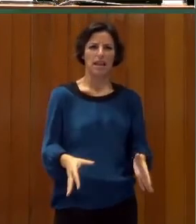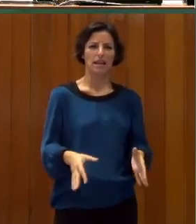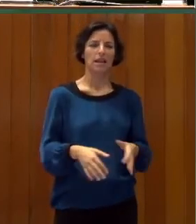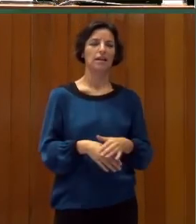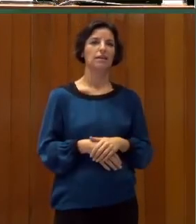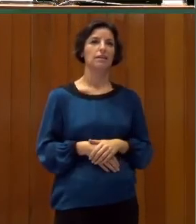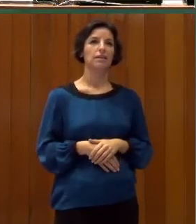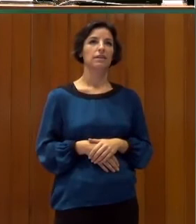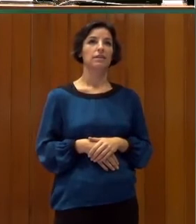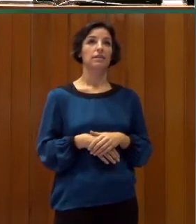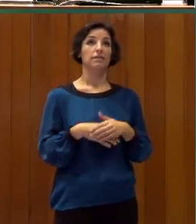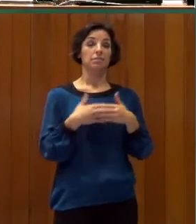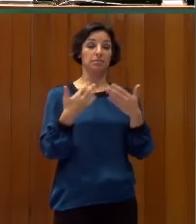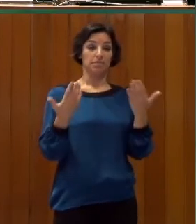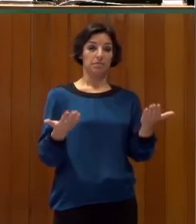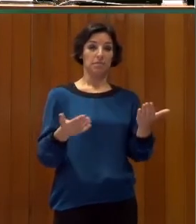De este modo, y para